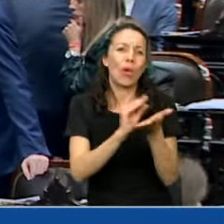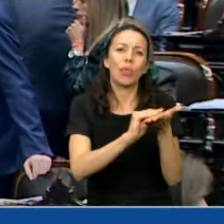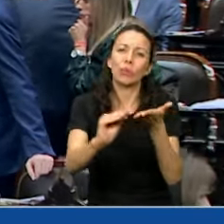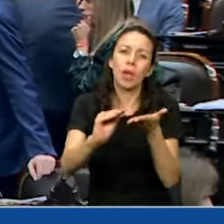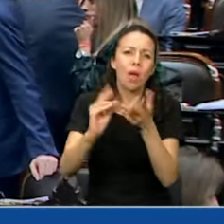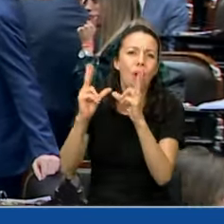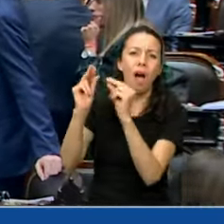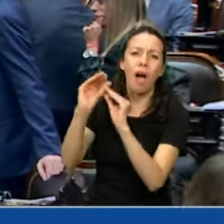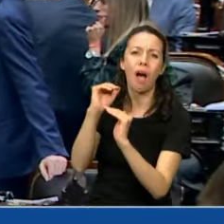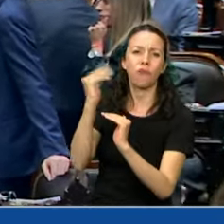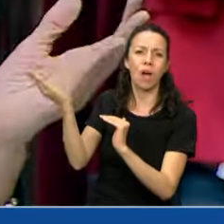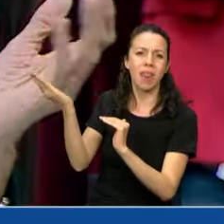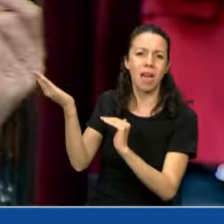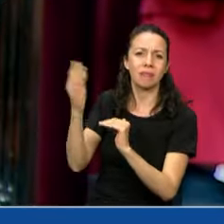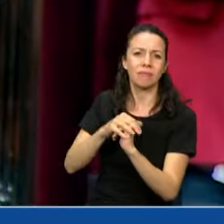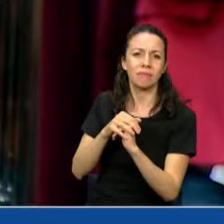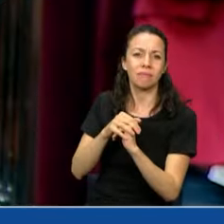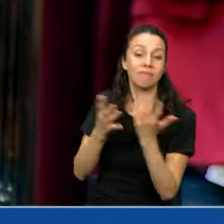por tratar